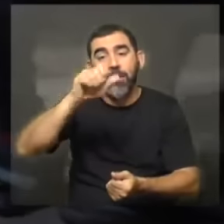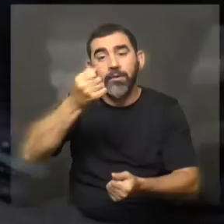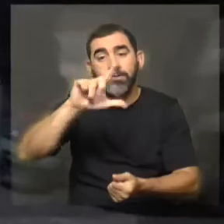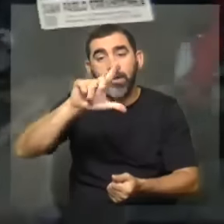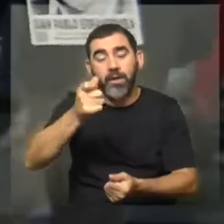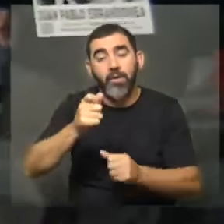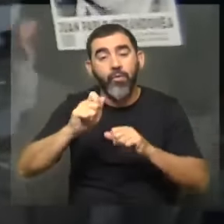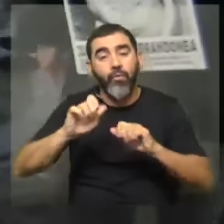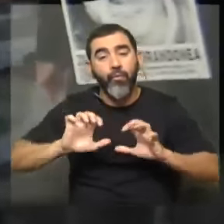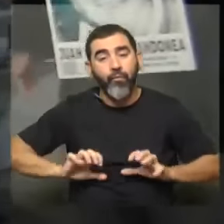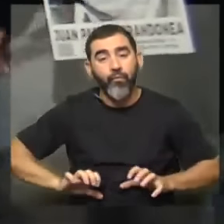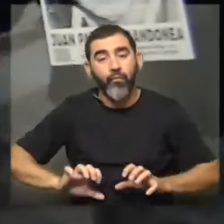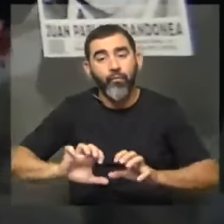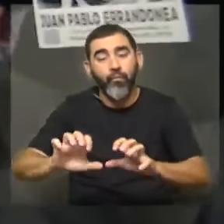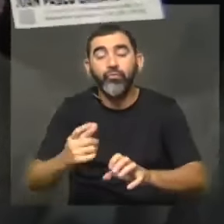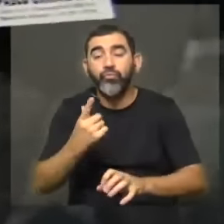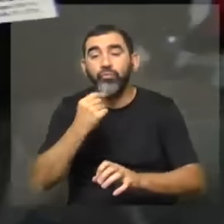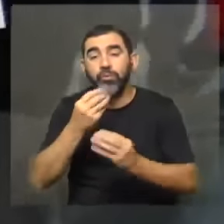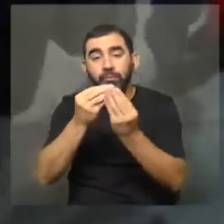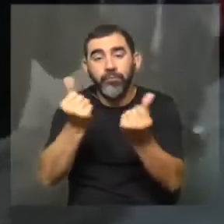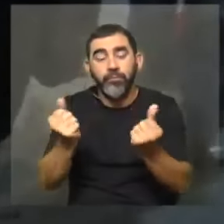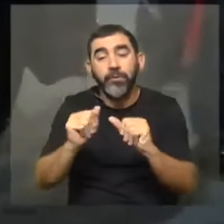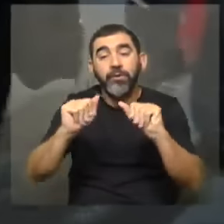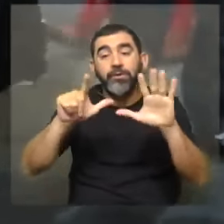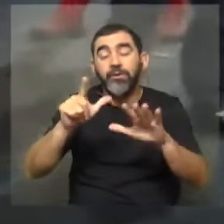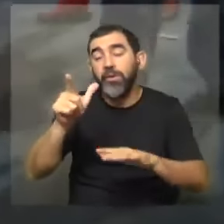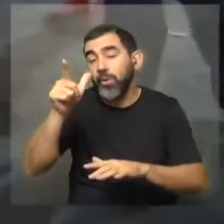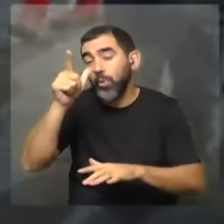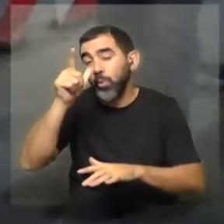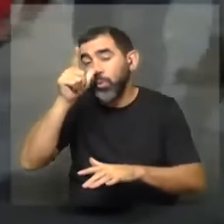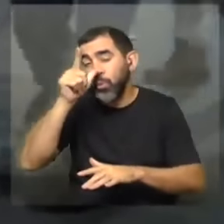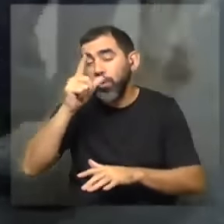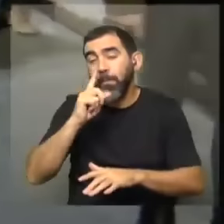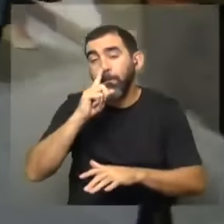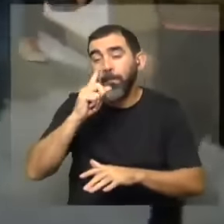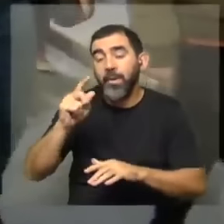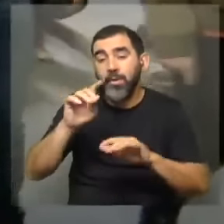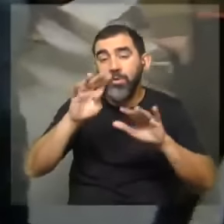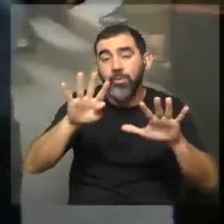la sanidad policial y fue desaparecido el 7 de julio de